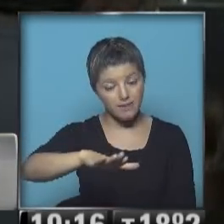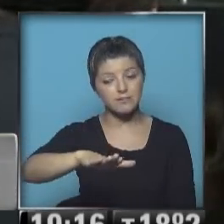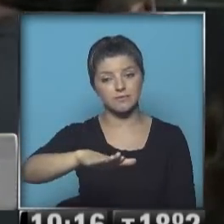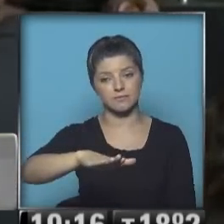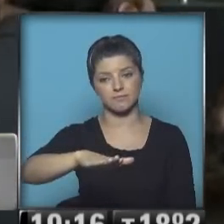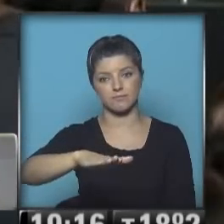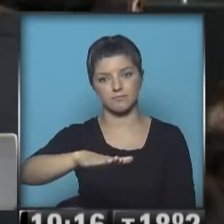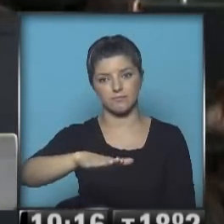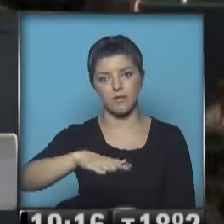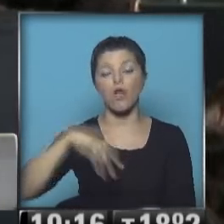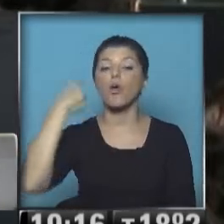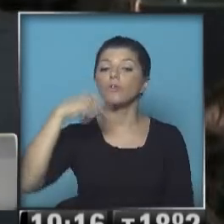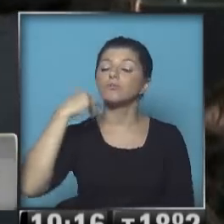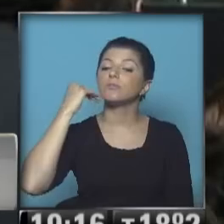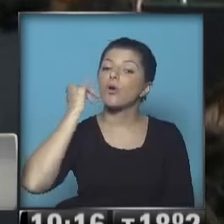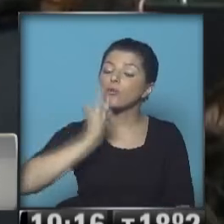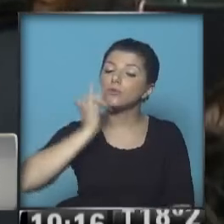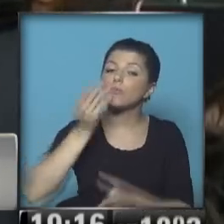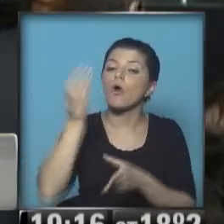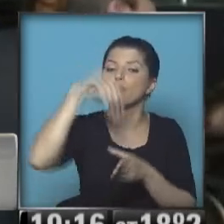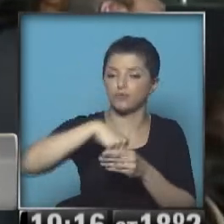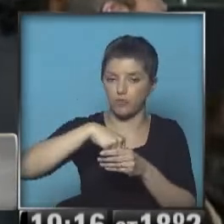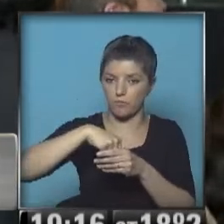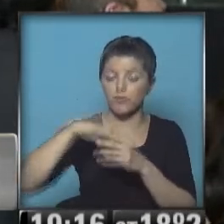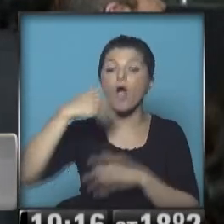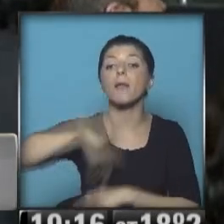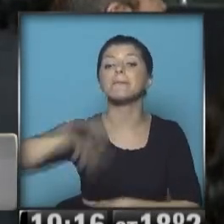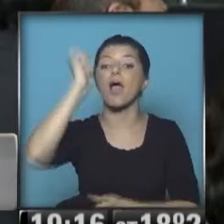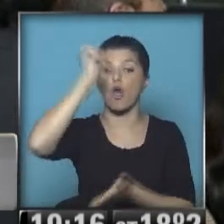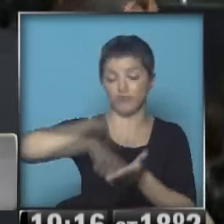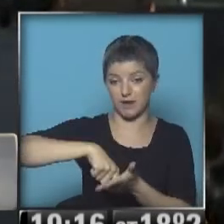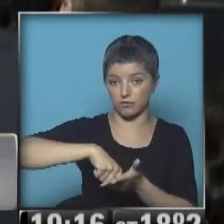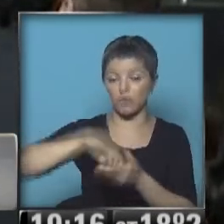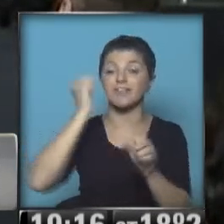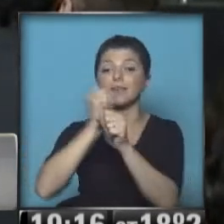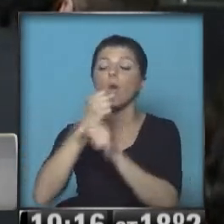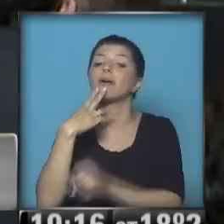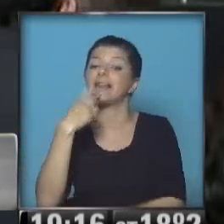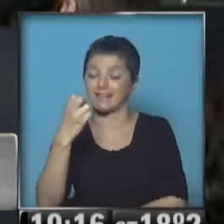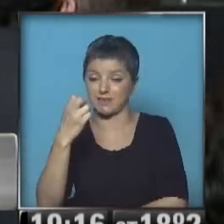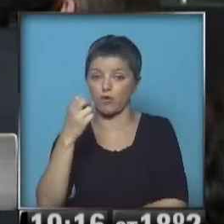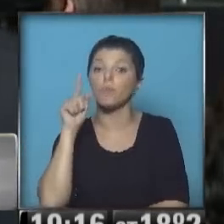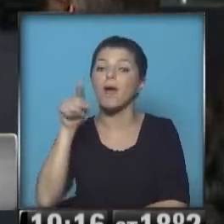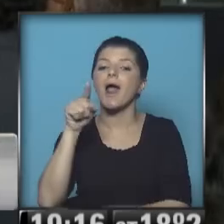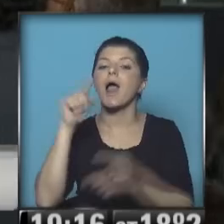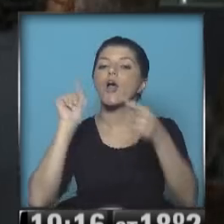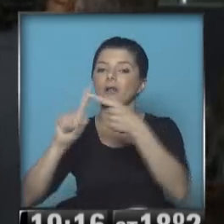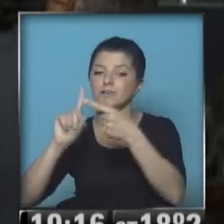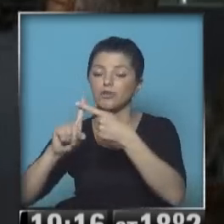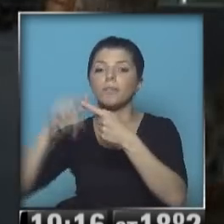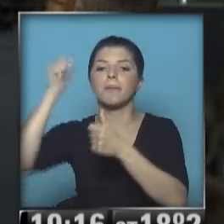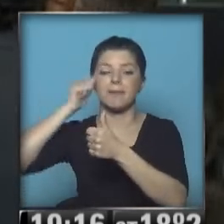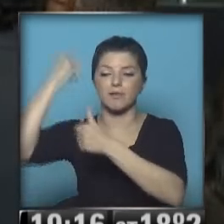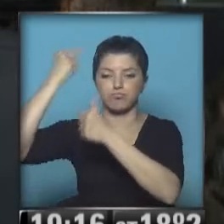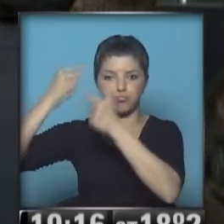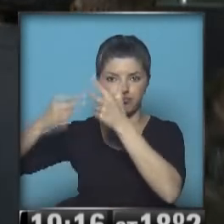justamente hablando de inclusión. En este caso se procederá a la firma del contrato de obras eléctricas para la interconexión de la costa atlántica para